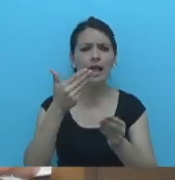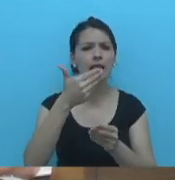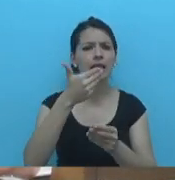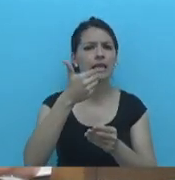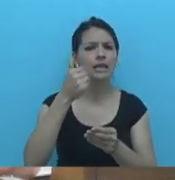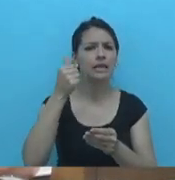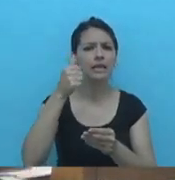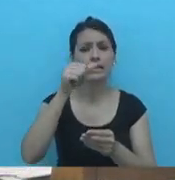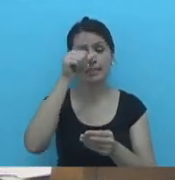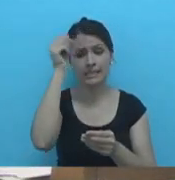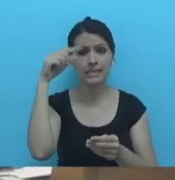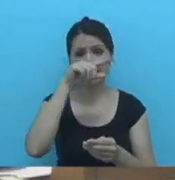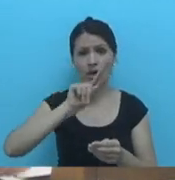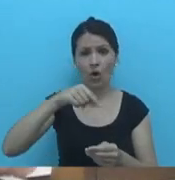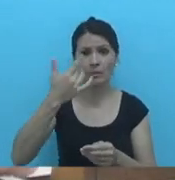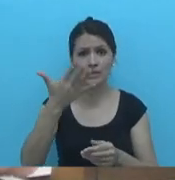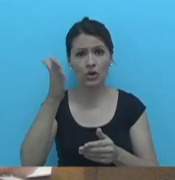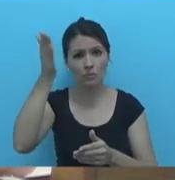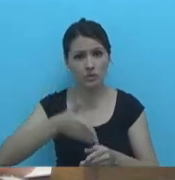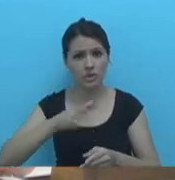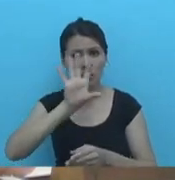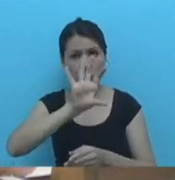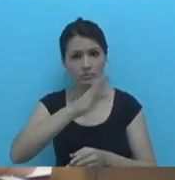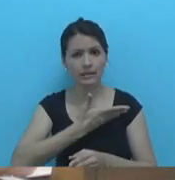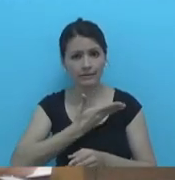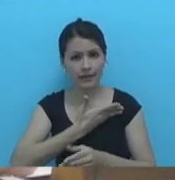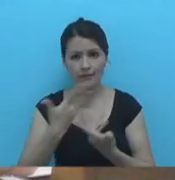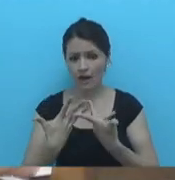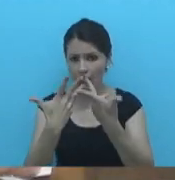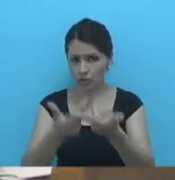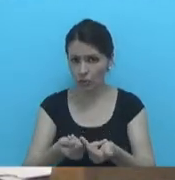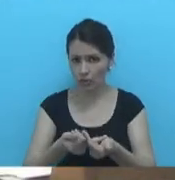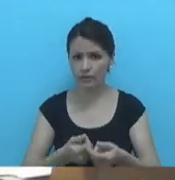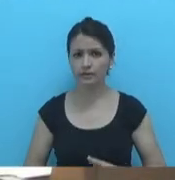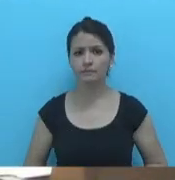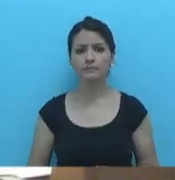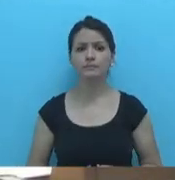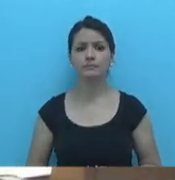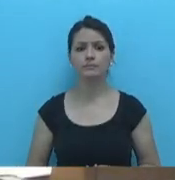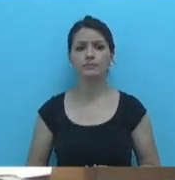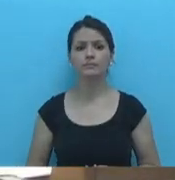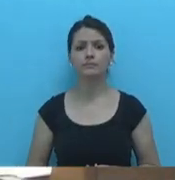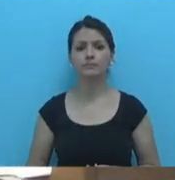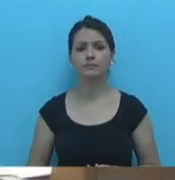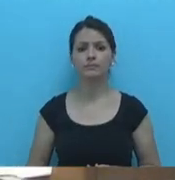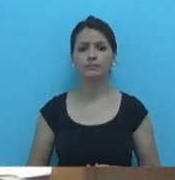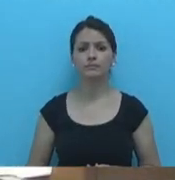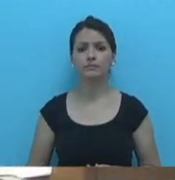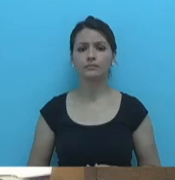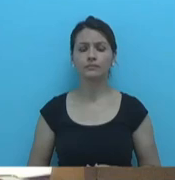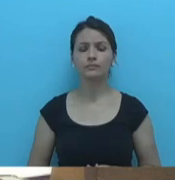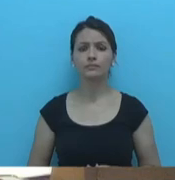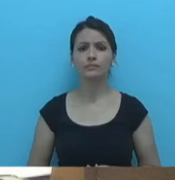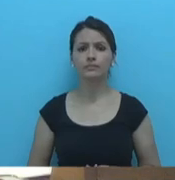67,5% de nuestra provincia en esas 2.500 entidades. Esto de alcanzar con el impuesto a